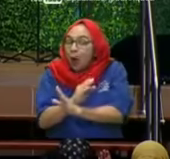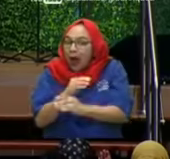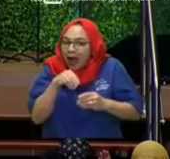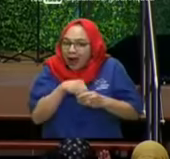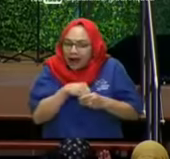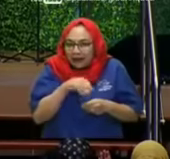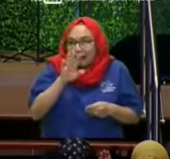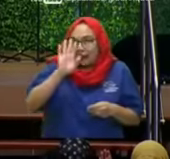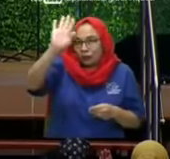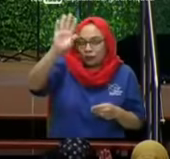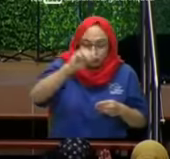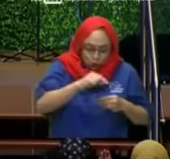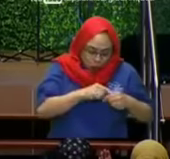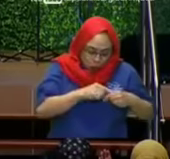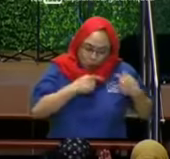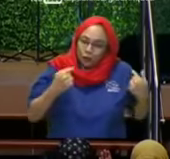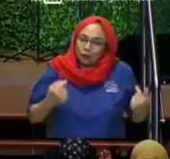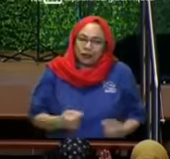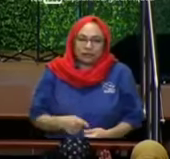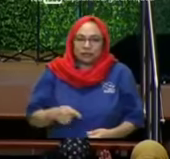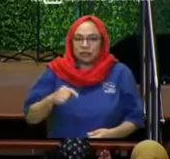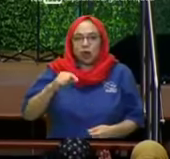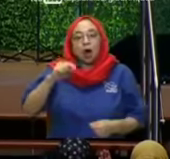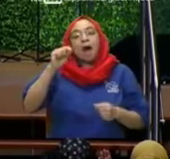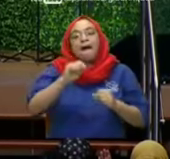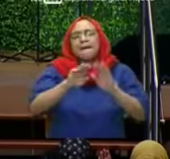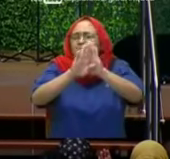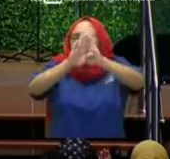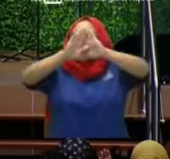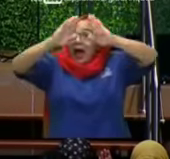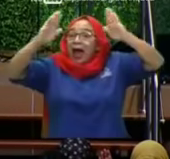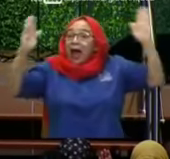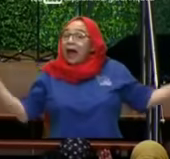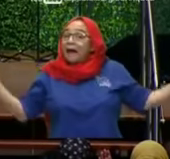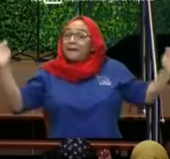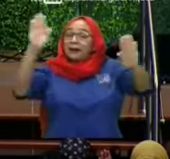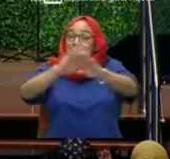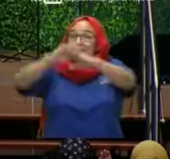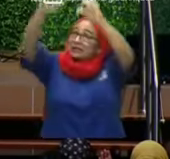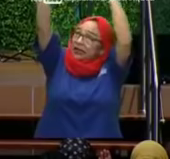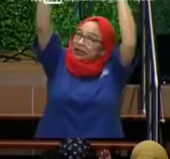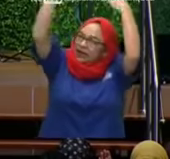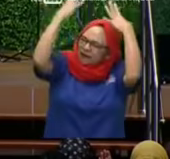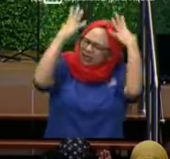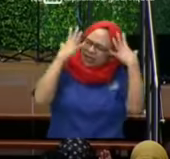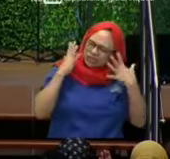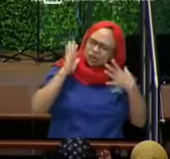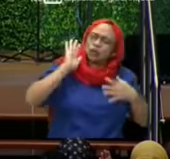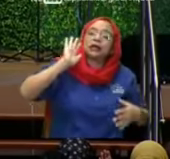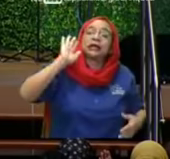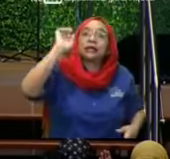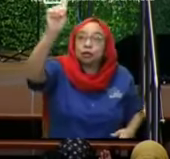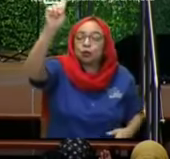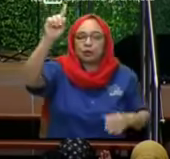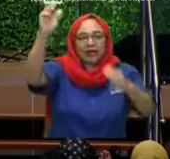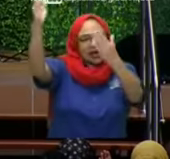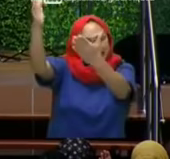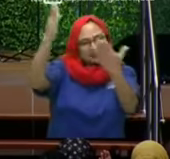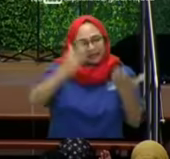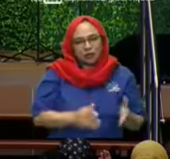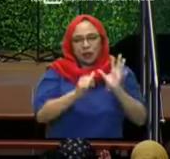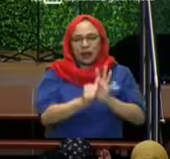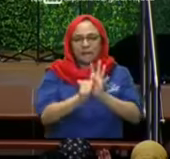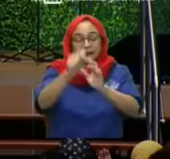la palabra, la revelación, abre aún más ese mar de revelación que tú le has dado. También venimos hoy,